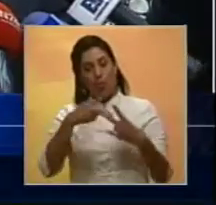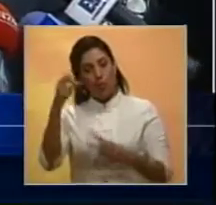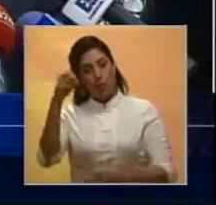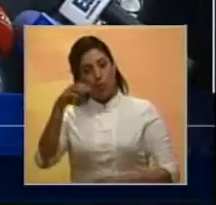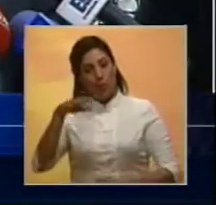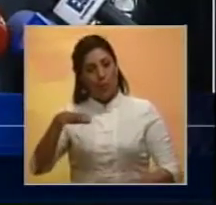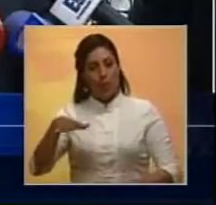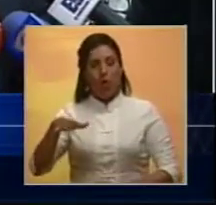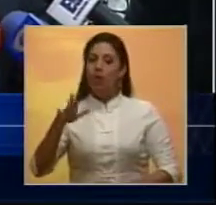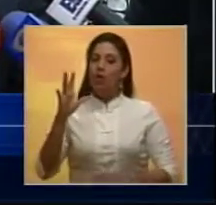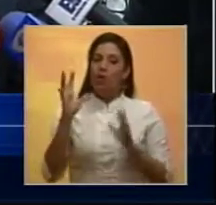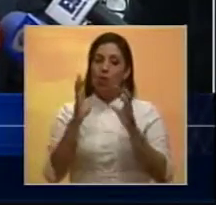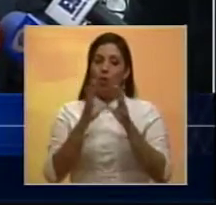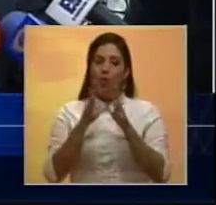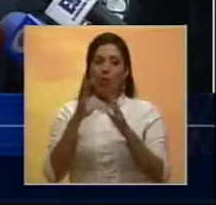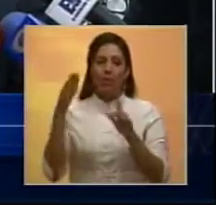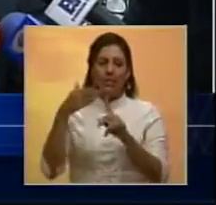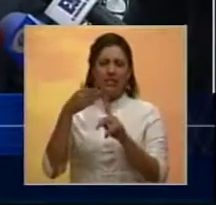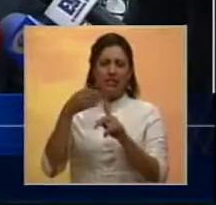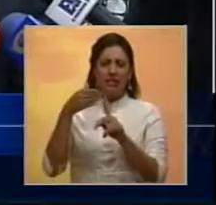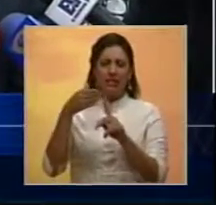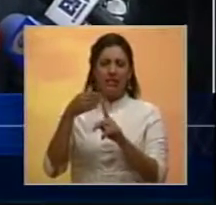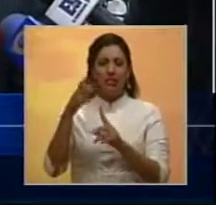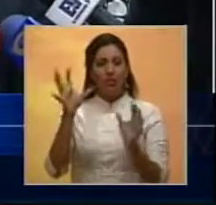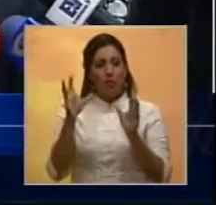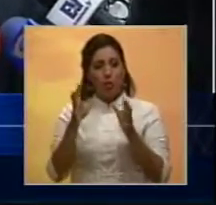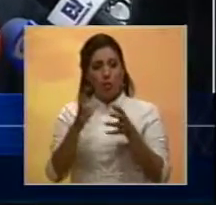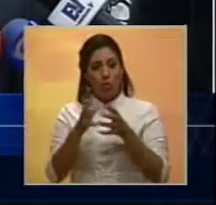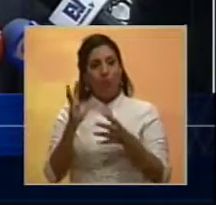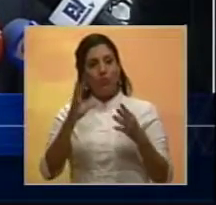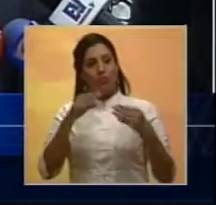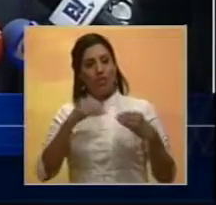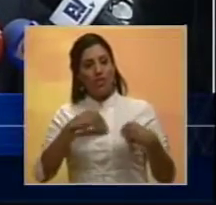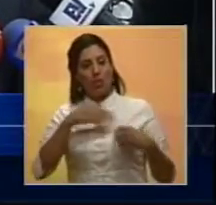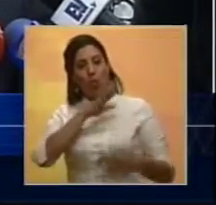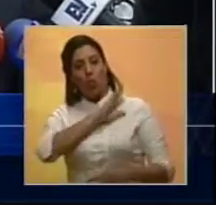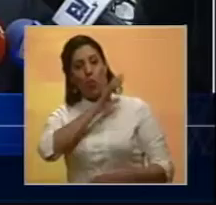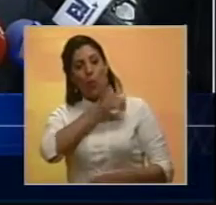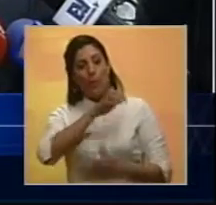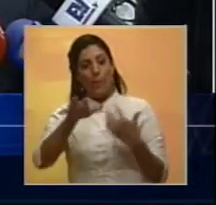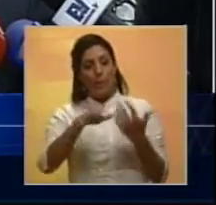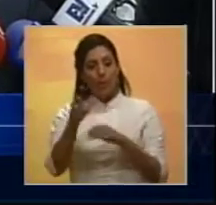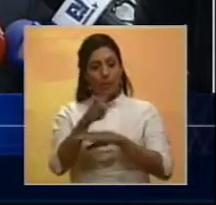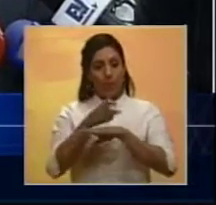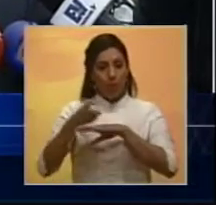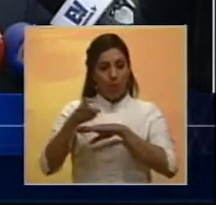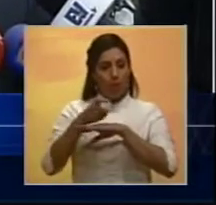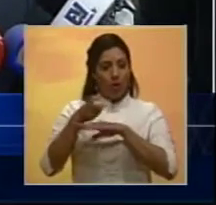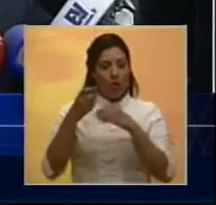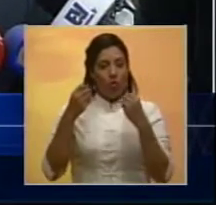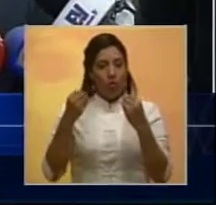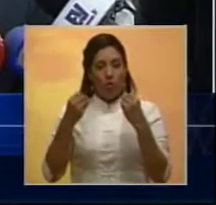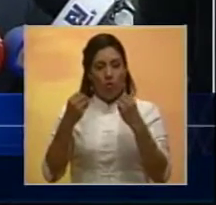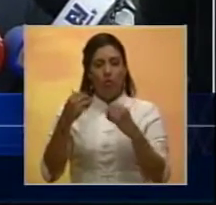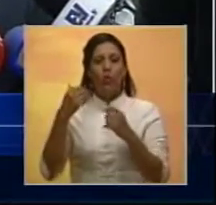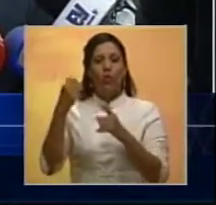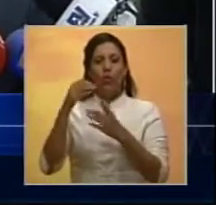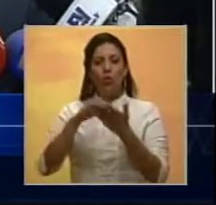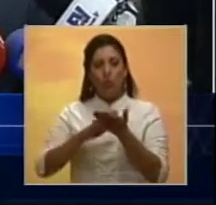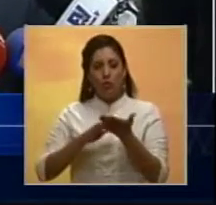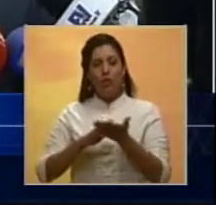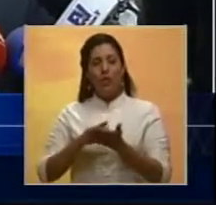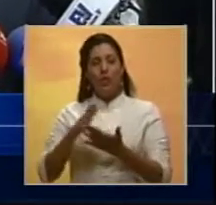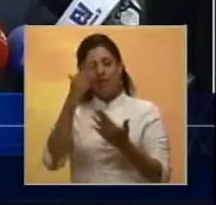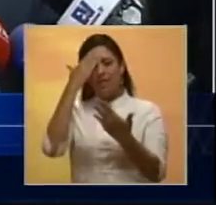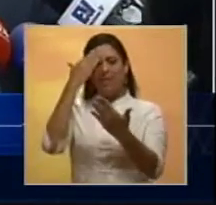Popular, partido que ha sido perseguido, partido que ha asumido las consecuencias de enfrentar a este gobierno como hay que enfrentarlo,